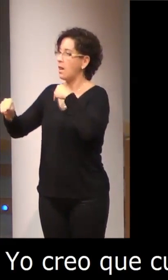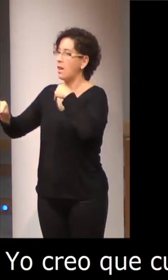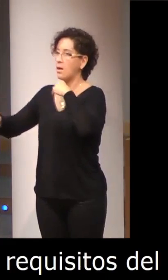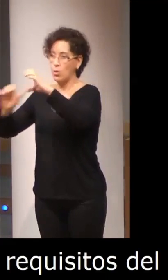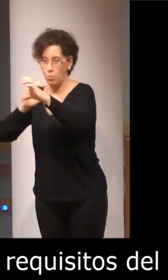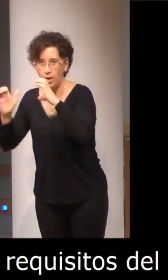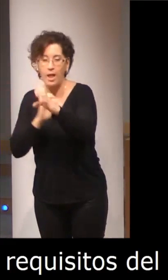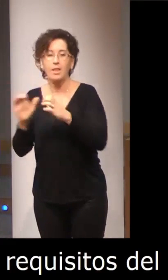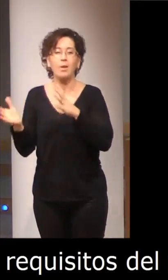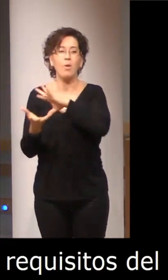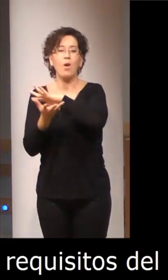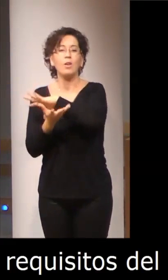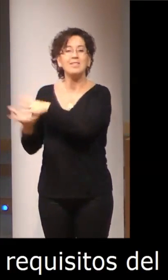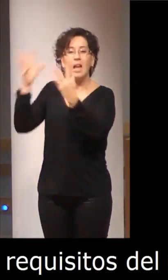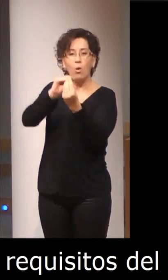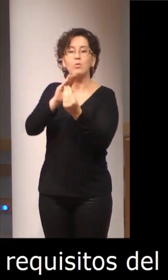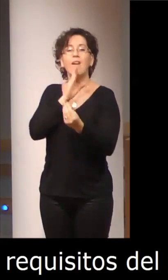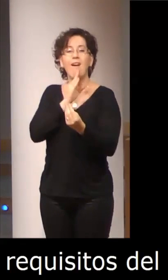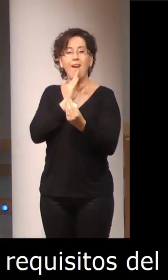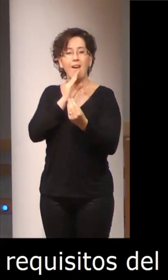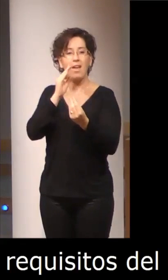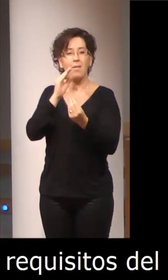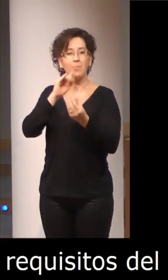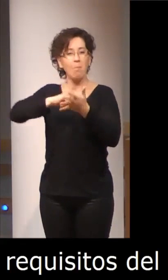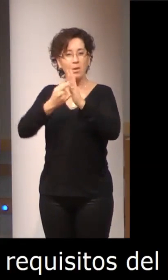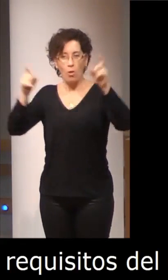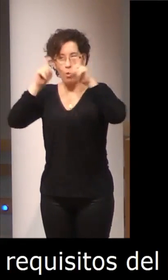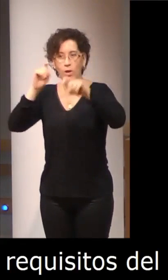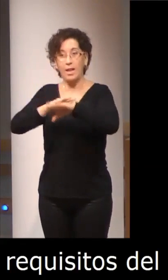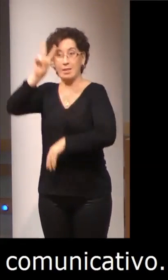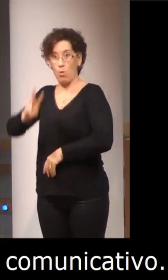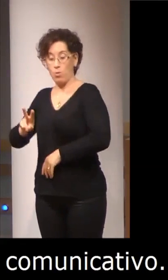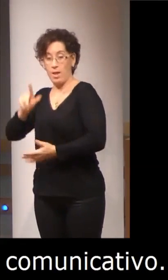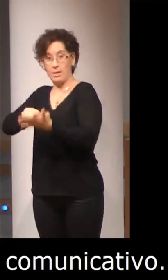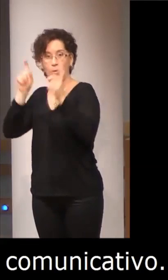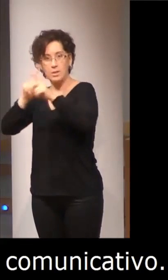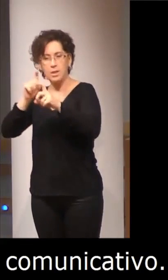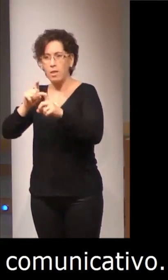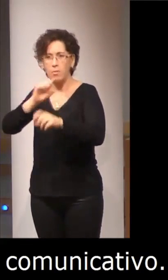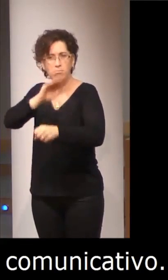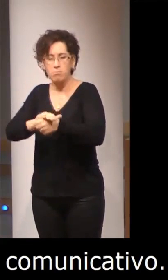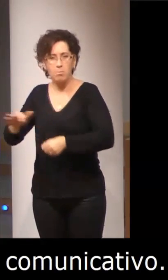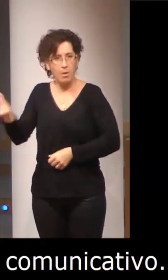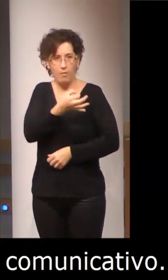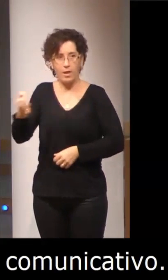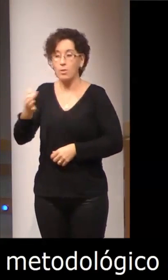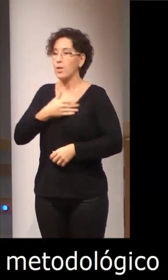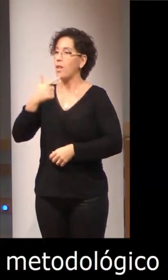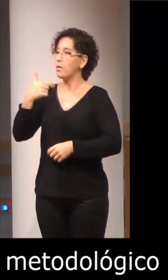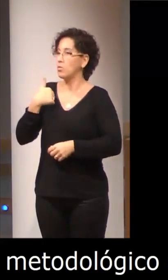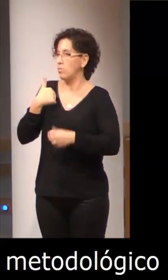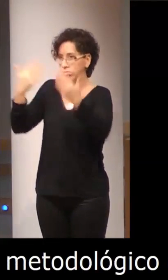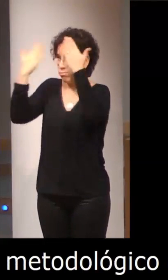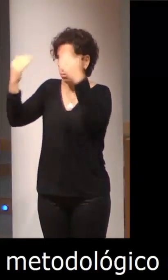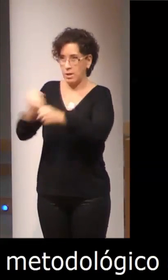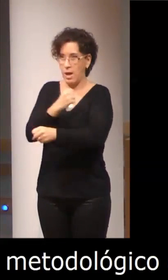ajusta al diseño metodológico de enseñanza de segundas lenguas actualmente. Solo tengo palabras de felicitación para ello.